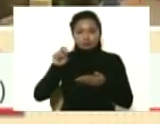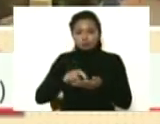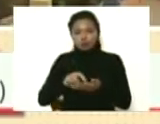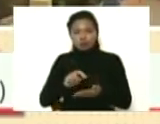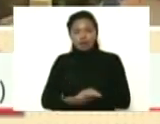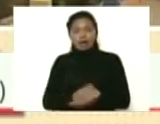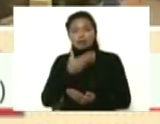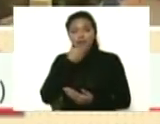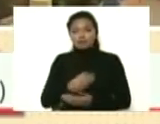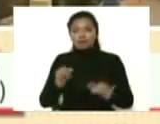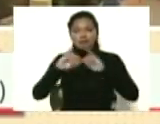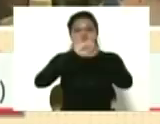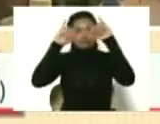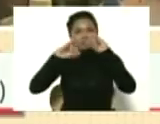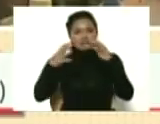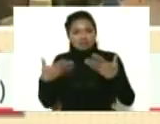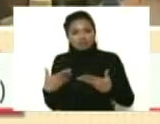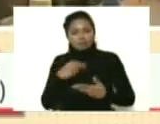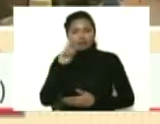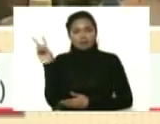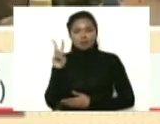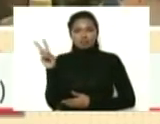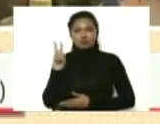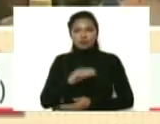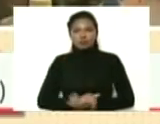y Navidades felices para Venezuela.